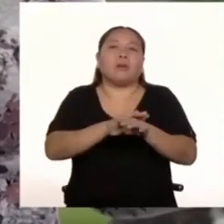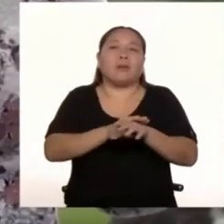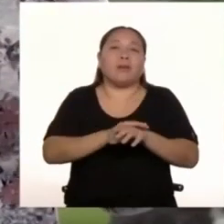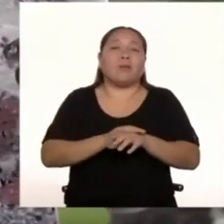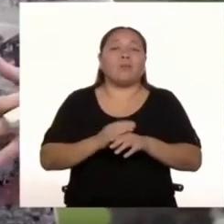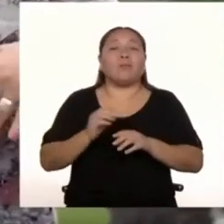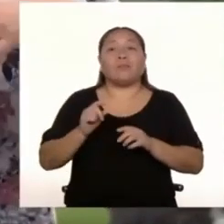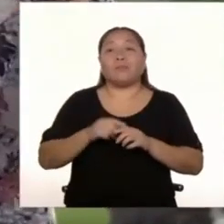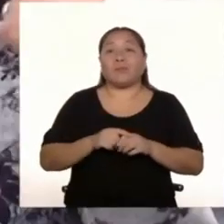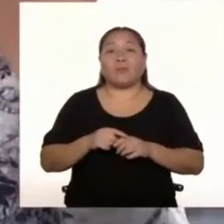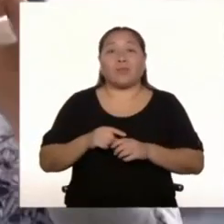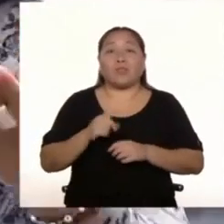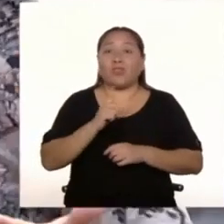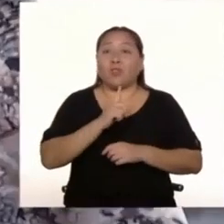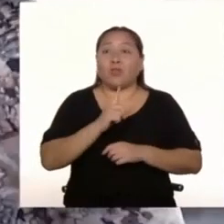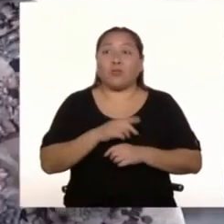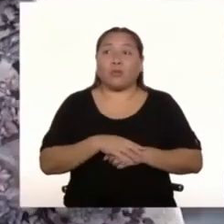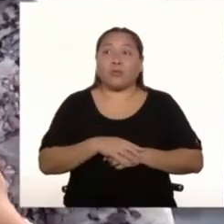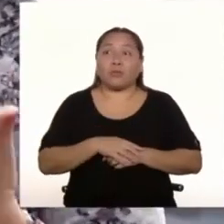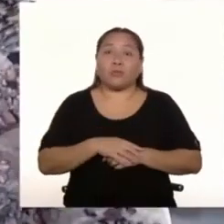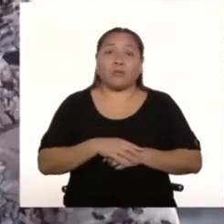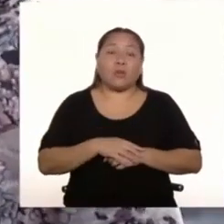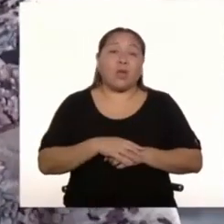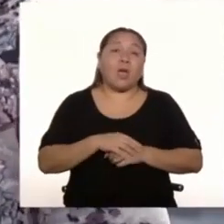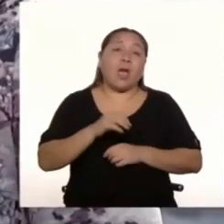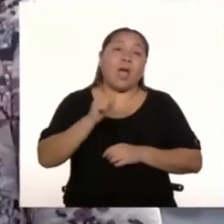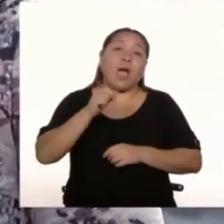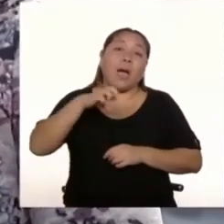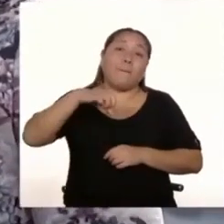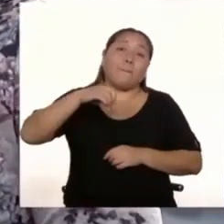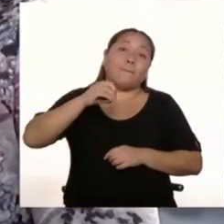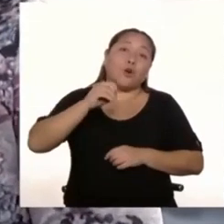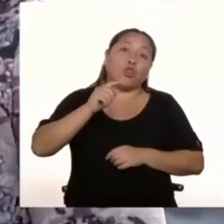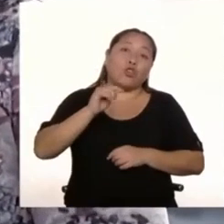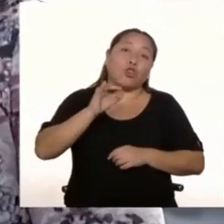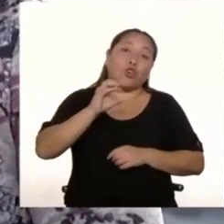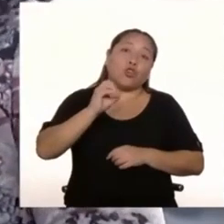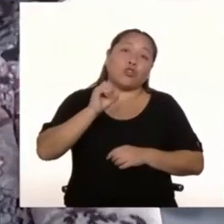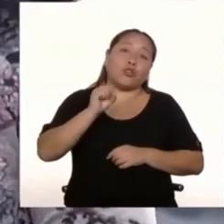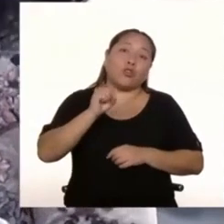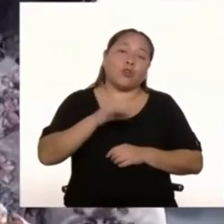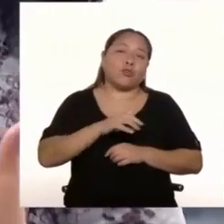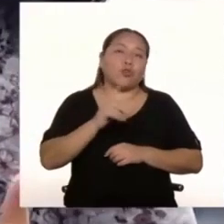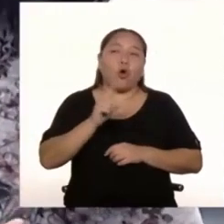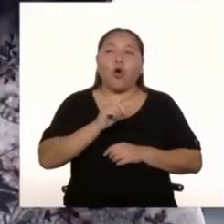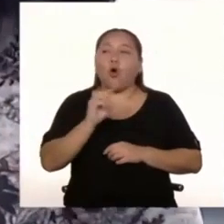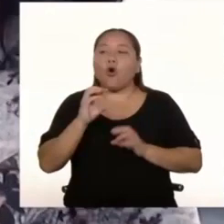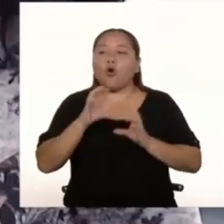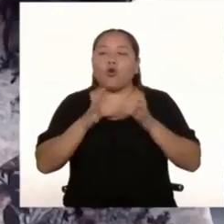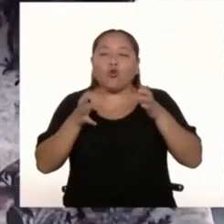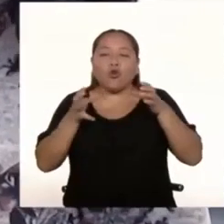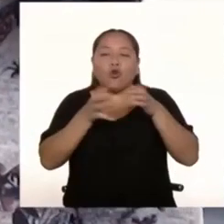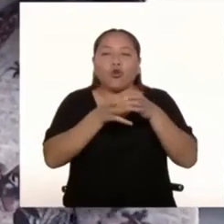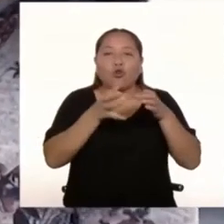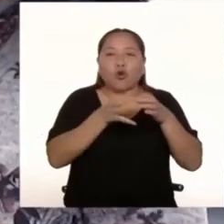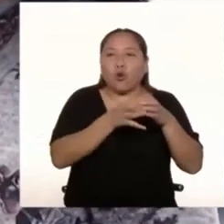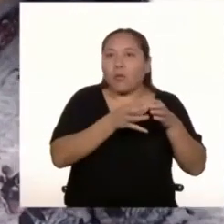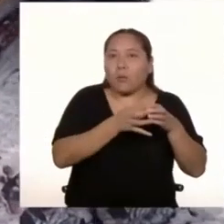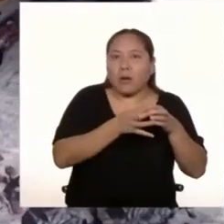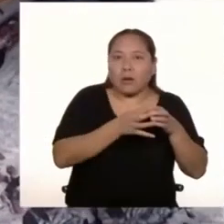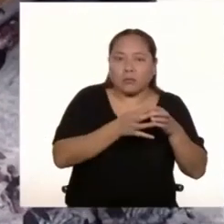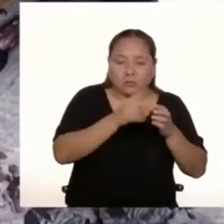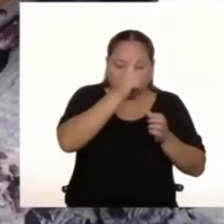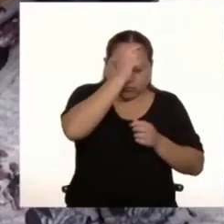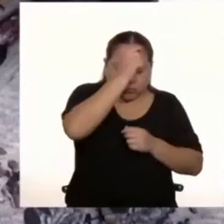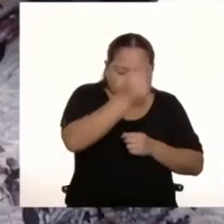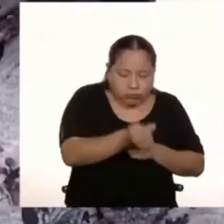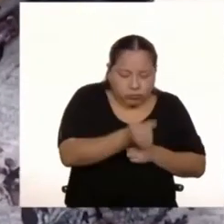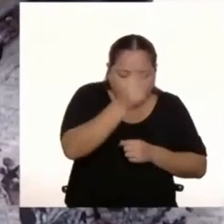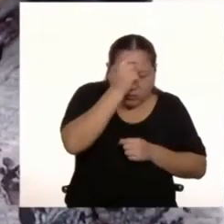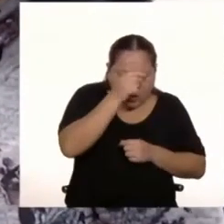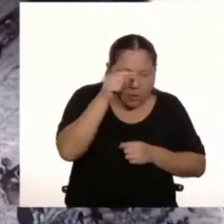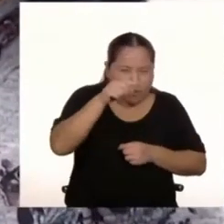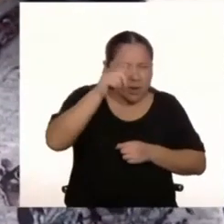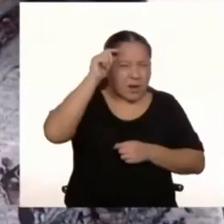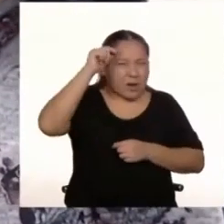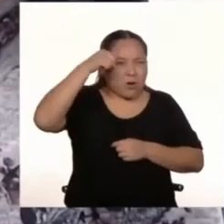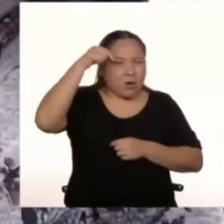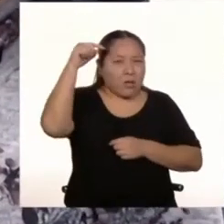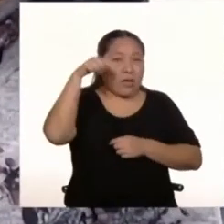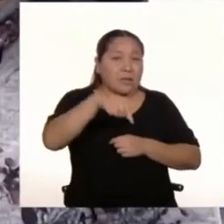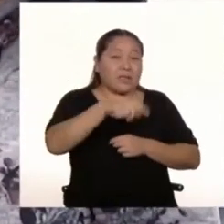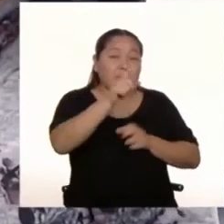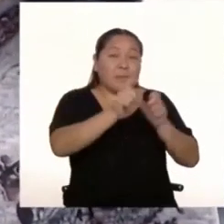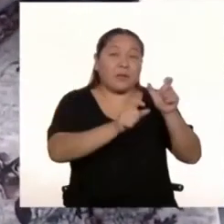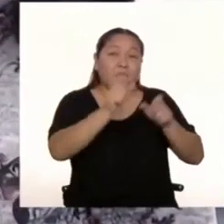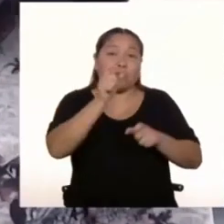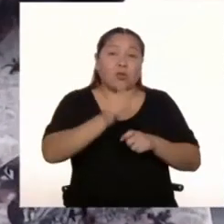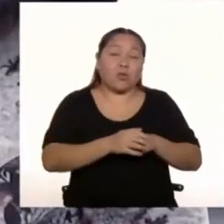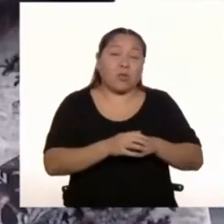funerales apoteósicos y de los funerales organizados por determinados gremios o comunidades de culto para recordar la memoria de